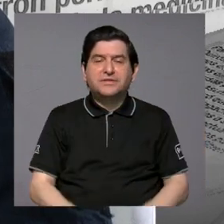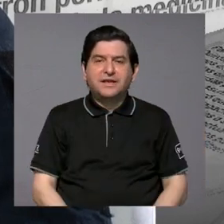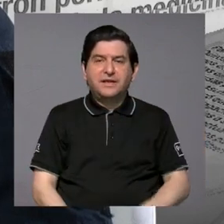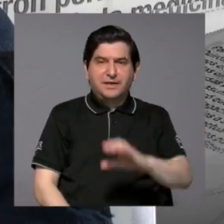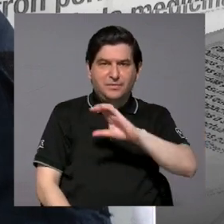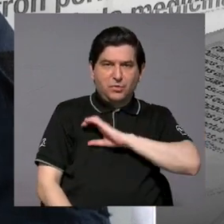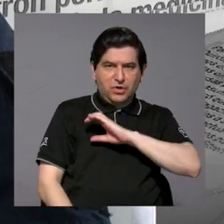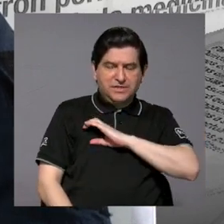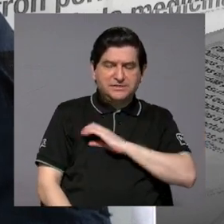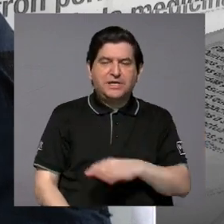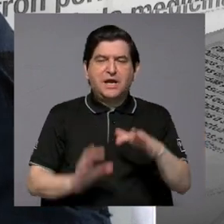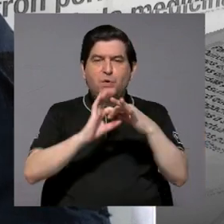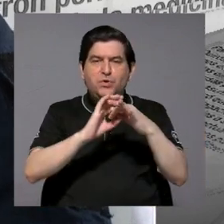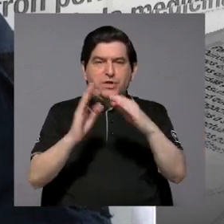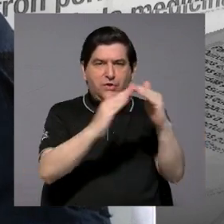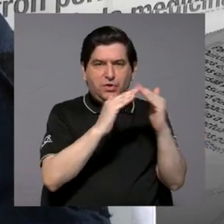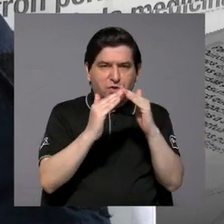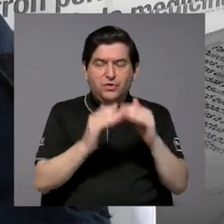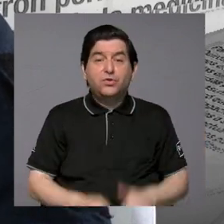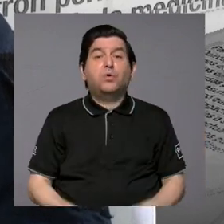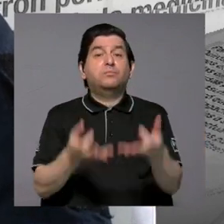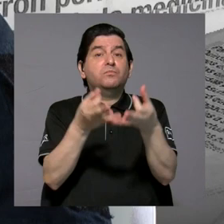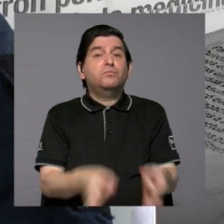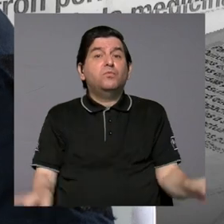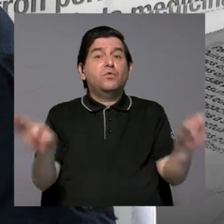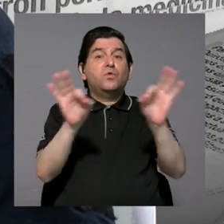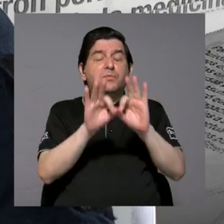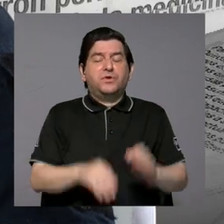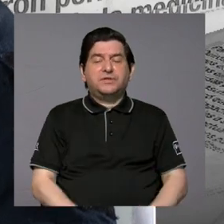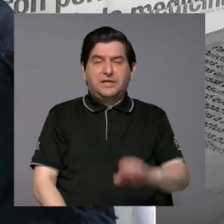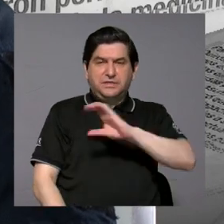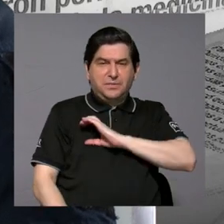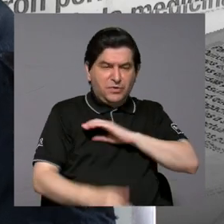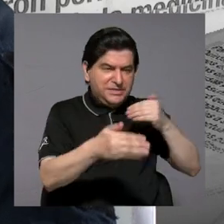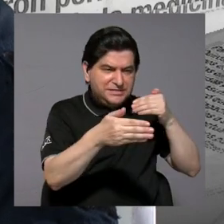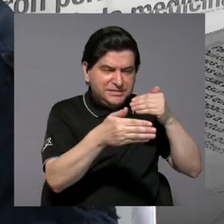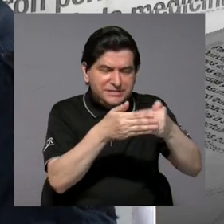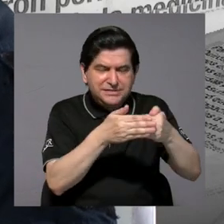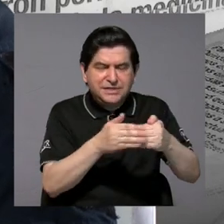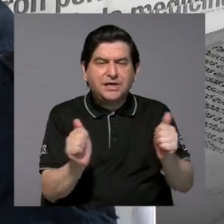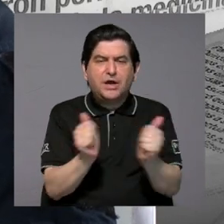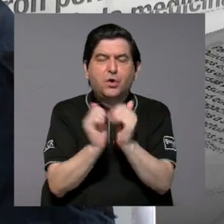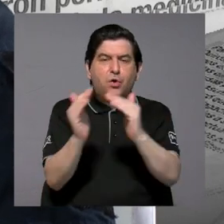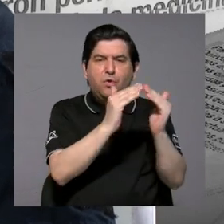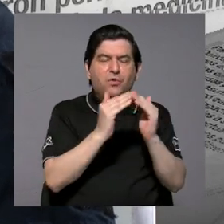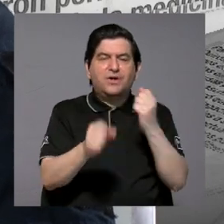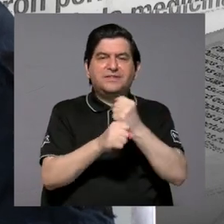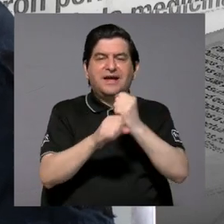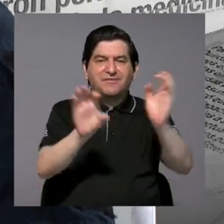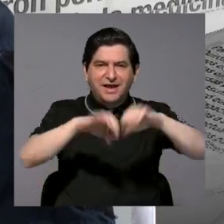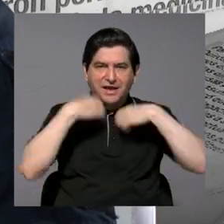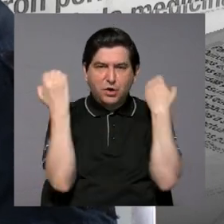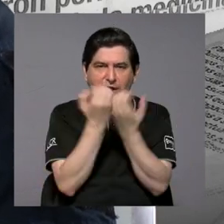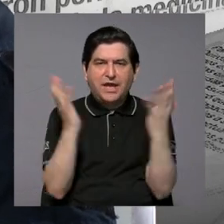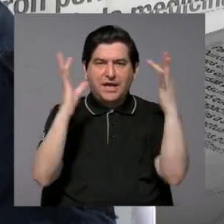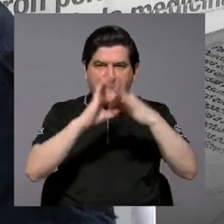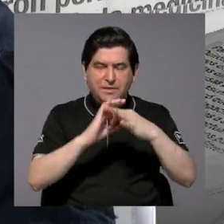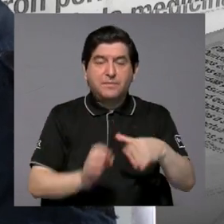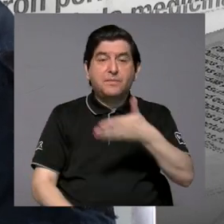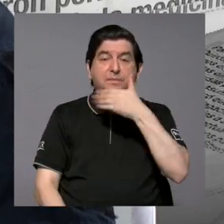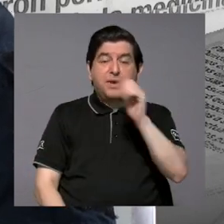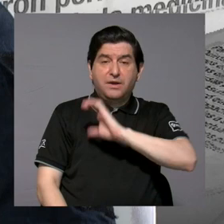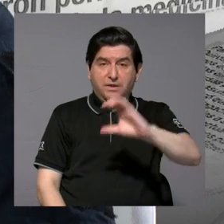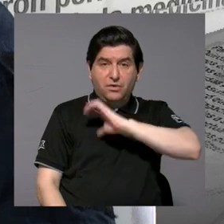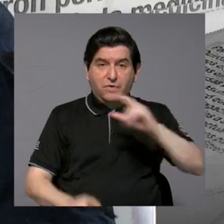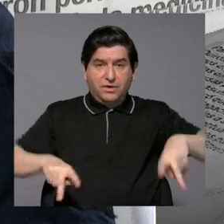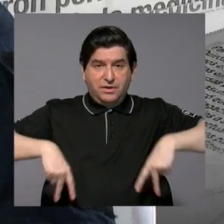policía comunidad que es muy importante el acercamiento de la policía con la comunidad y viceversa el trabajo en equipo conjunto mejorar la calidad de